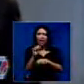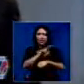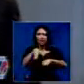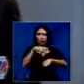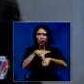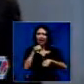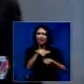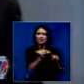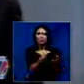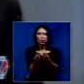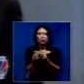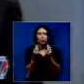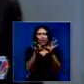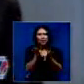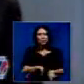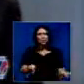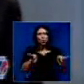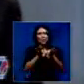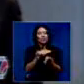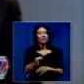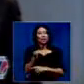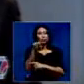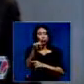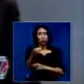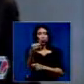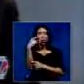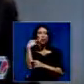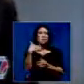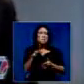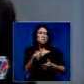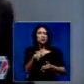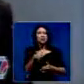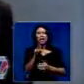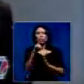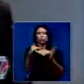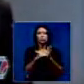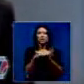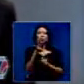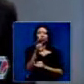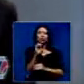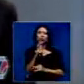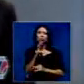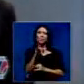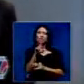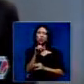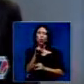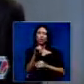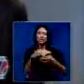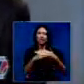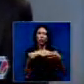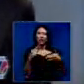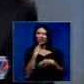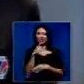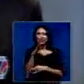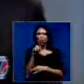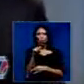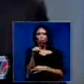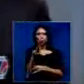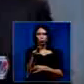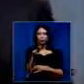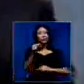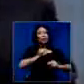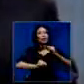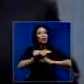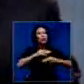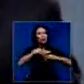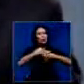importante del futuro, por cerca de 2.400 billones de dólares según Naciones Unidas. La negociación que se hizo